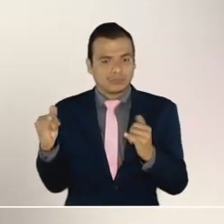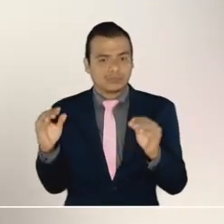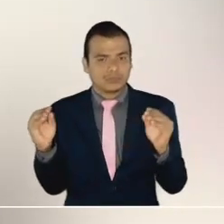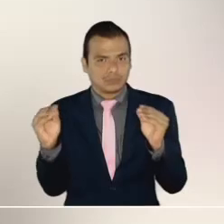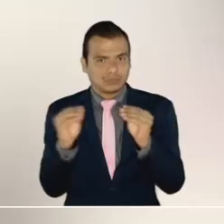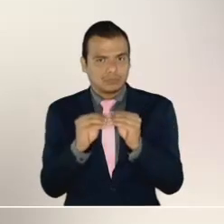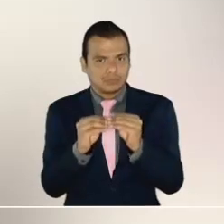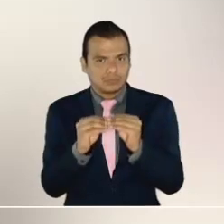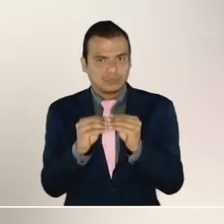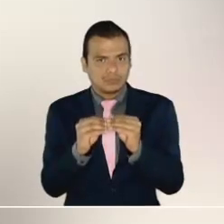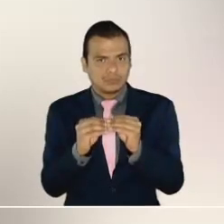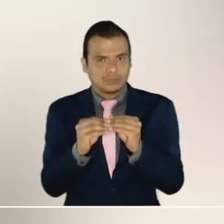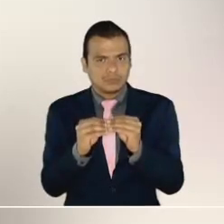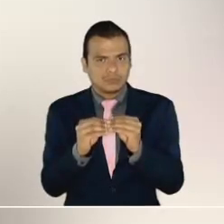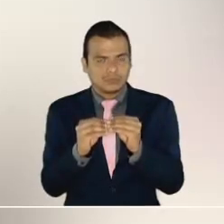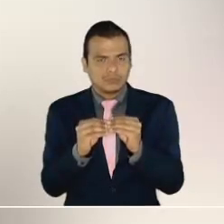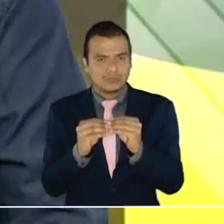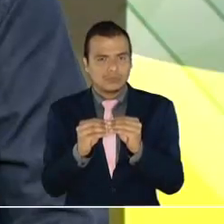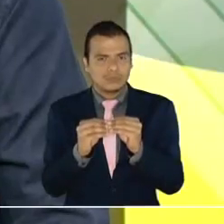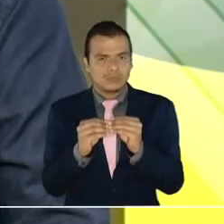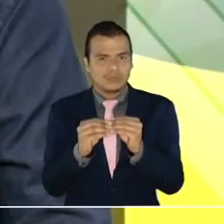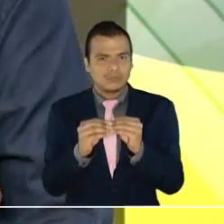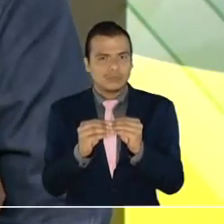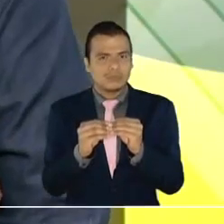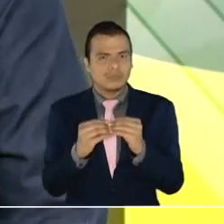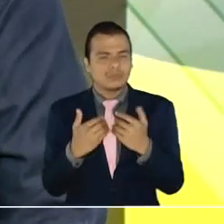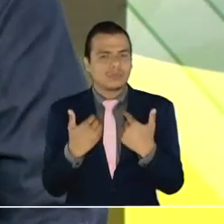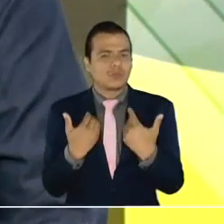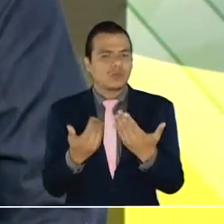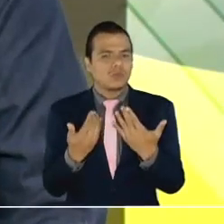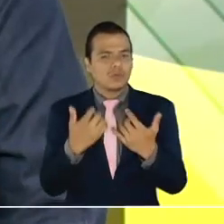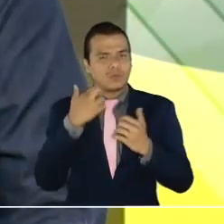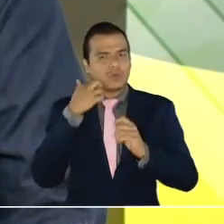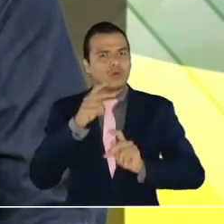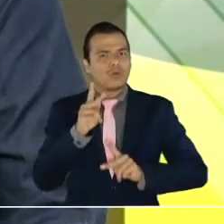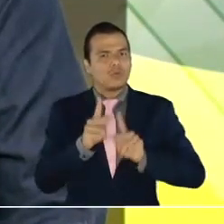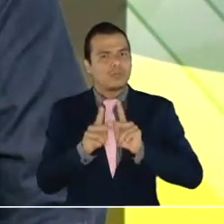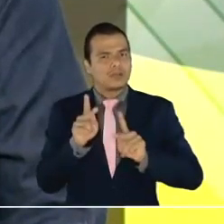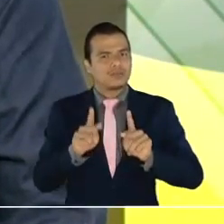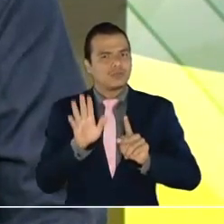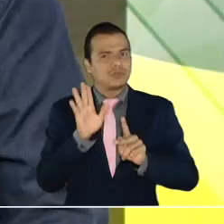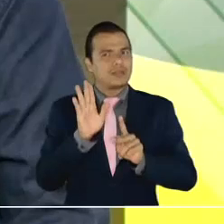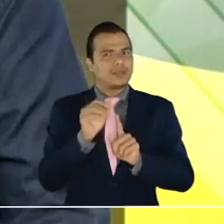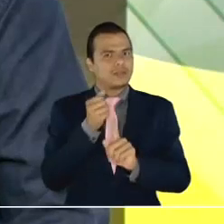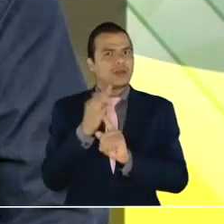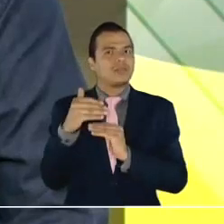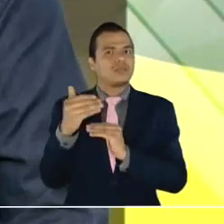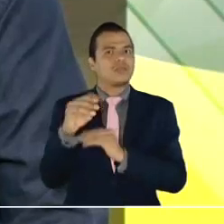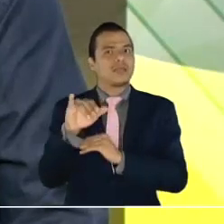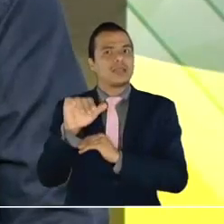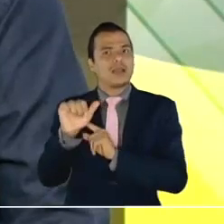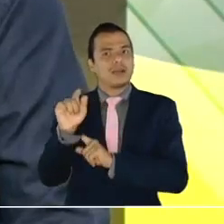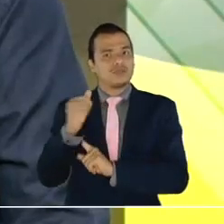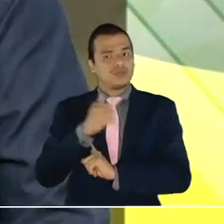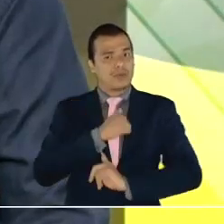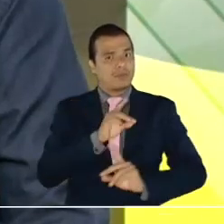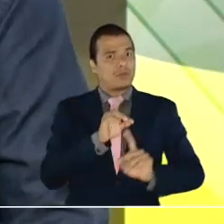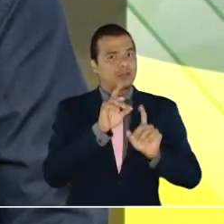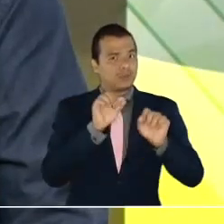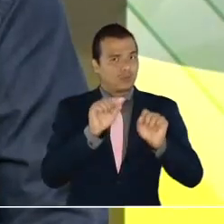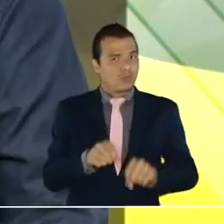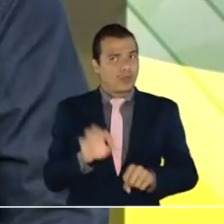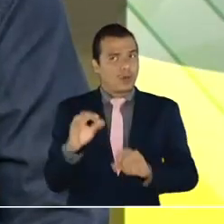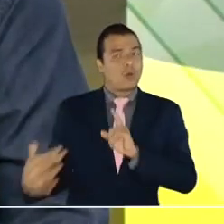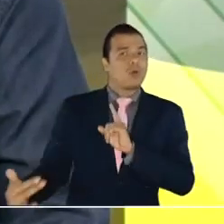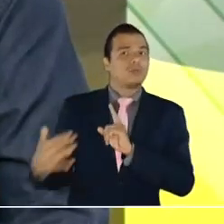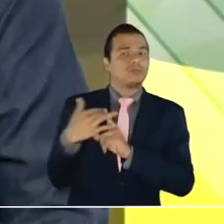el pensador es ¿cómo podría cambiar la humanidad ante la llegada de la inteligencia artificial, que puede tomar decisiones propias y generar información en cantidades